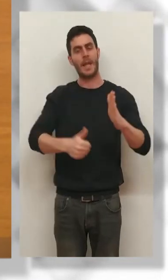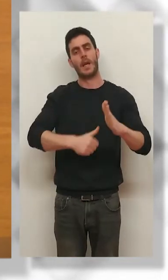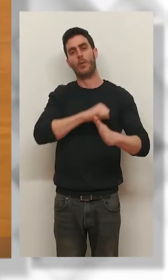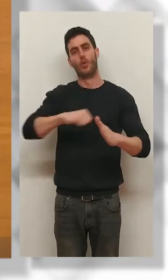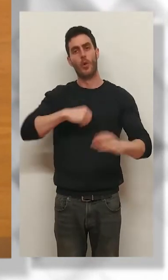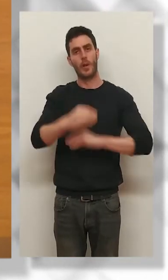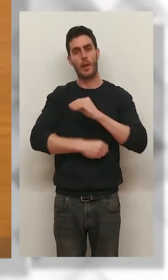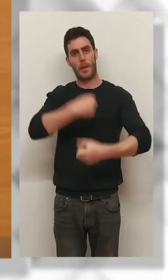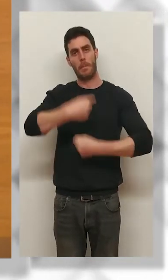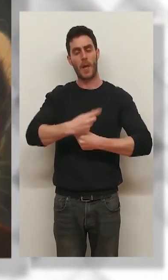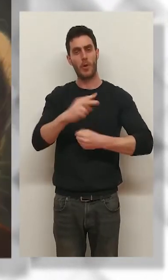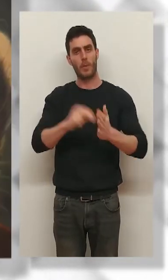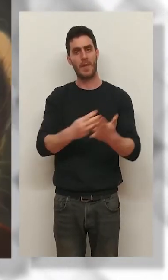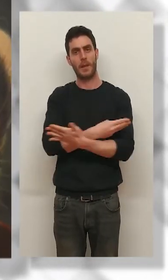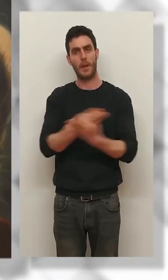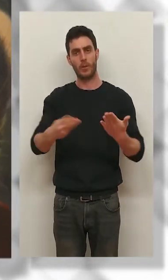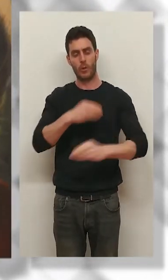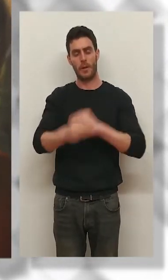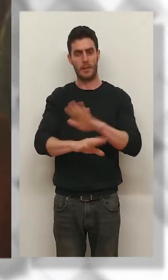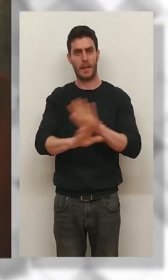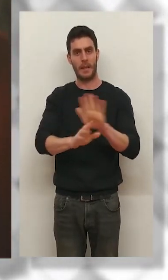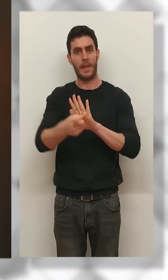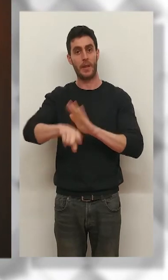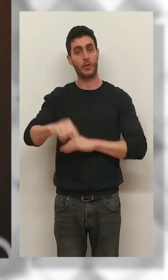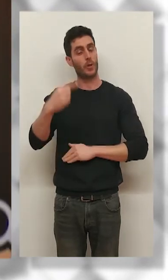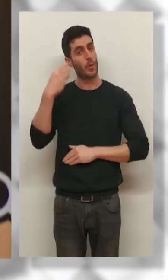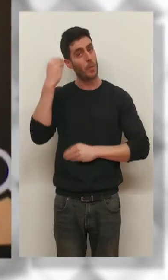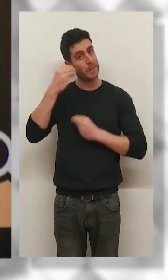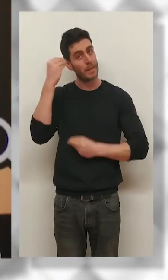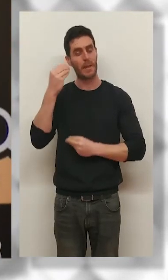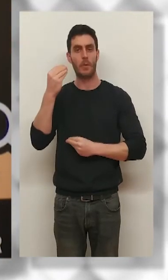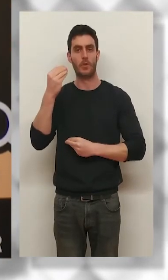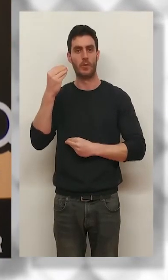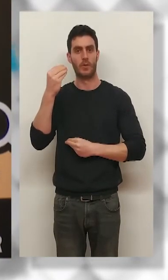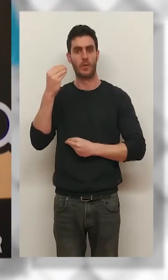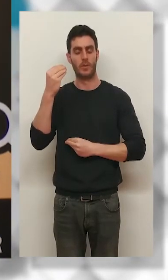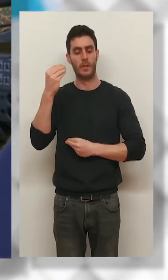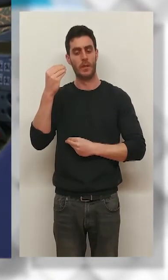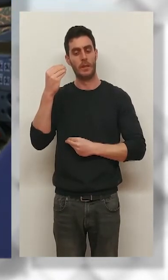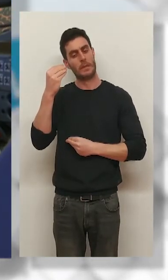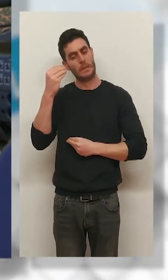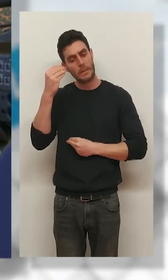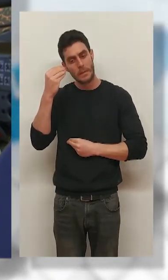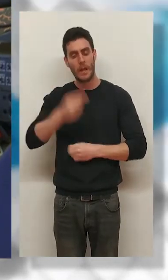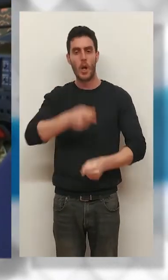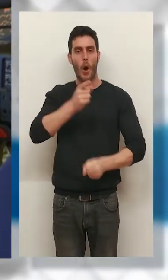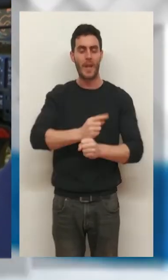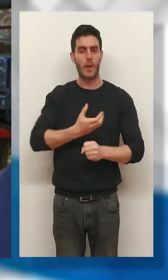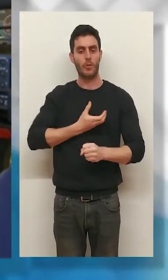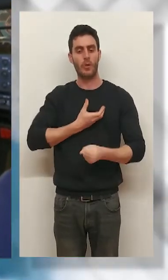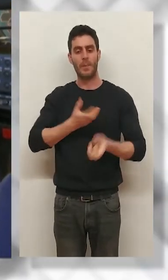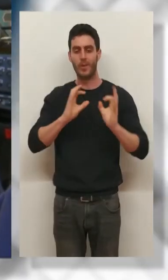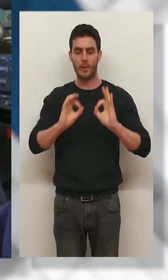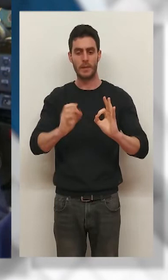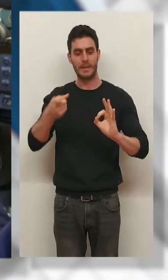había hecho nada y entendemos que parte de la obligación de los ayuntamientos es esa, y el canal de